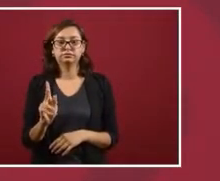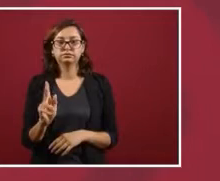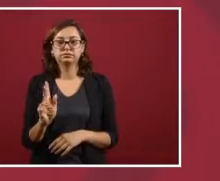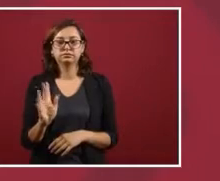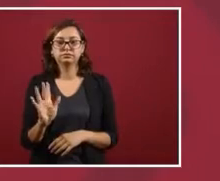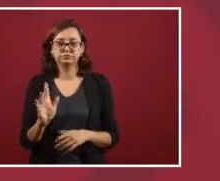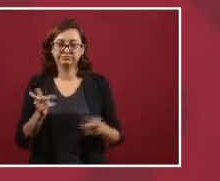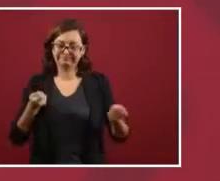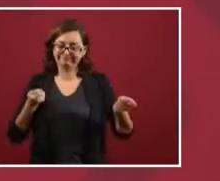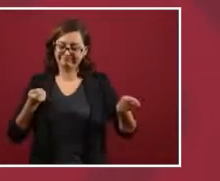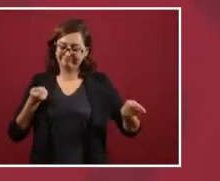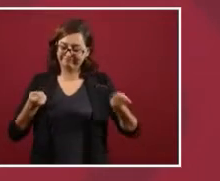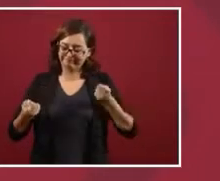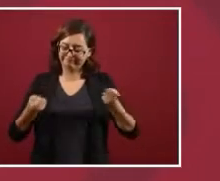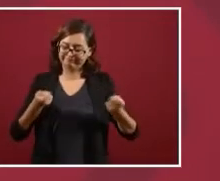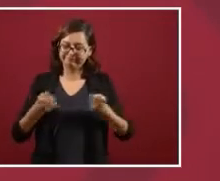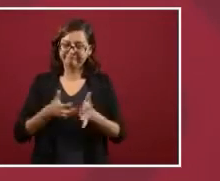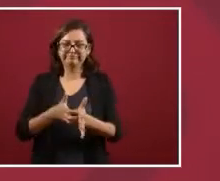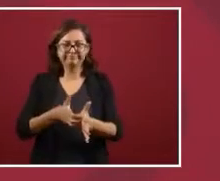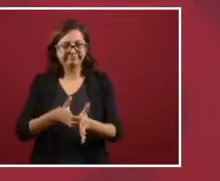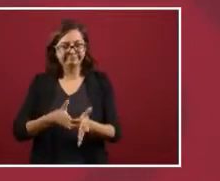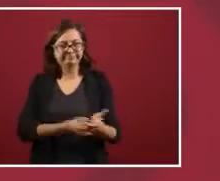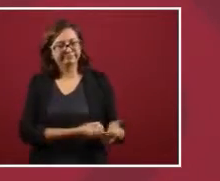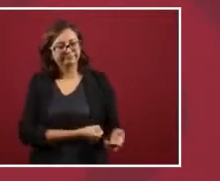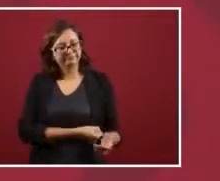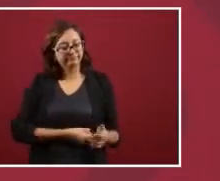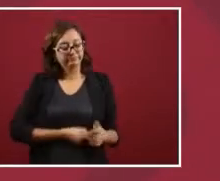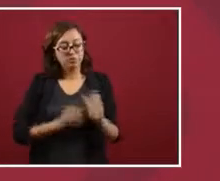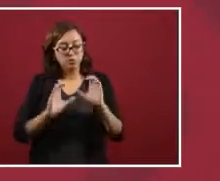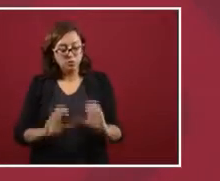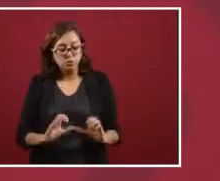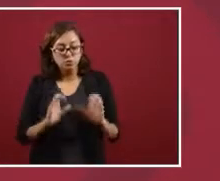con moderación, poquito porque es bendito.